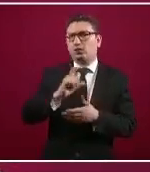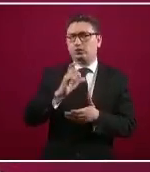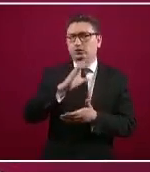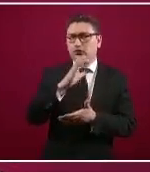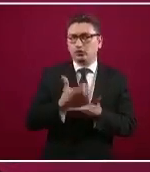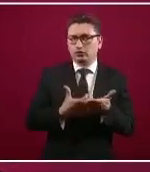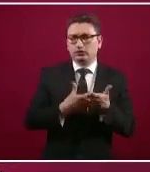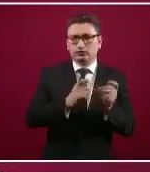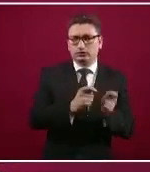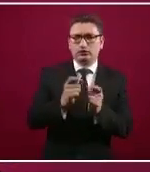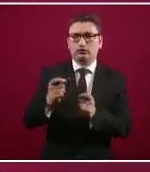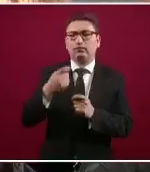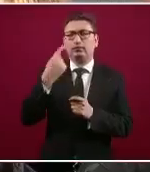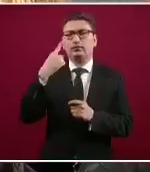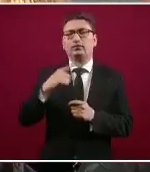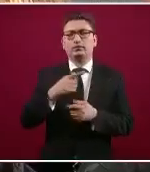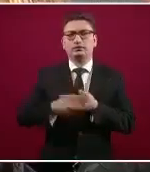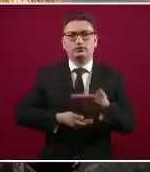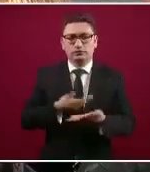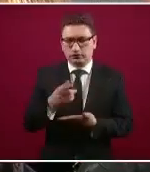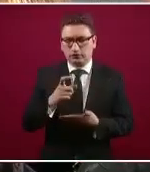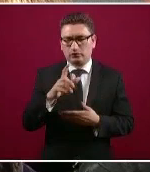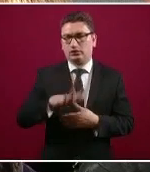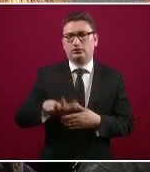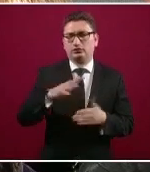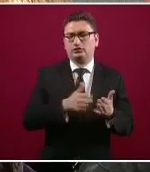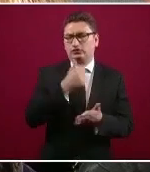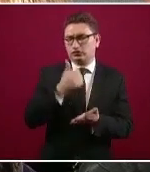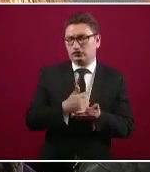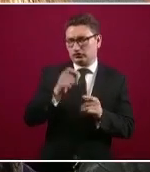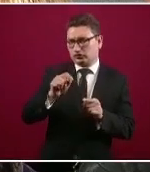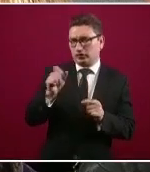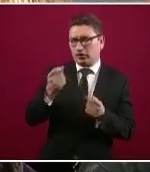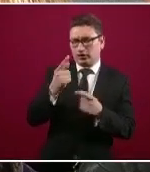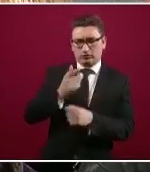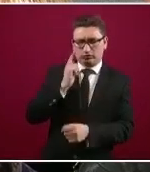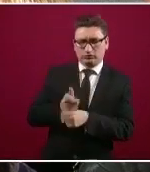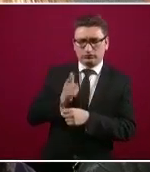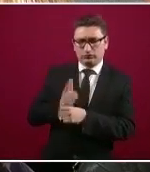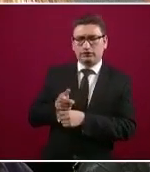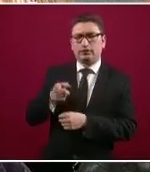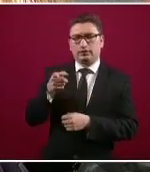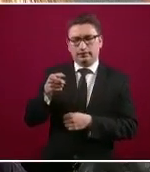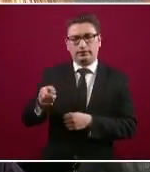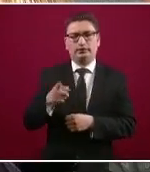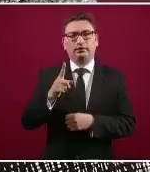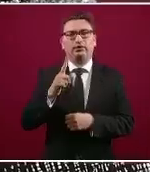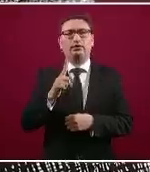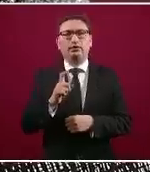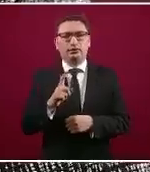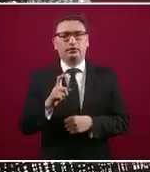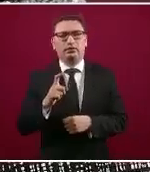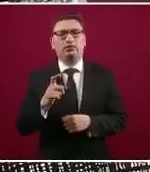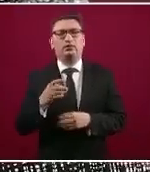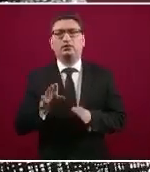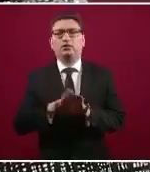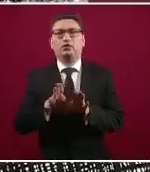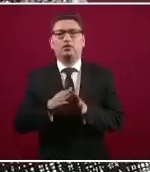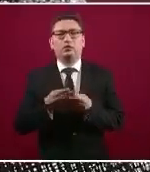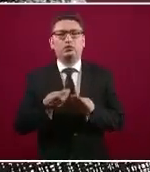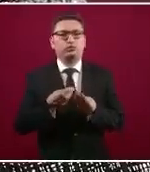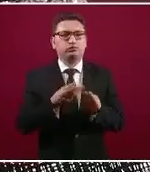servicios de agua potable en ciertas ciudades, donde se ha visto que es un suministro,